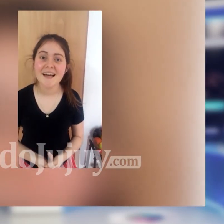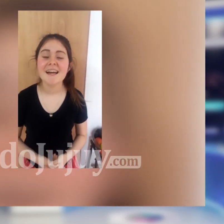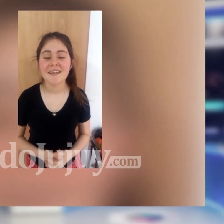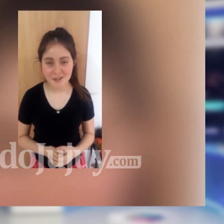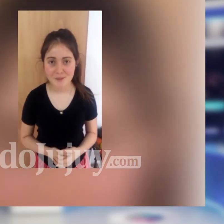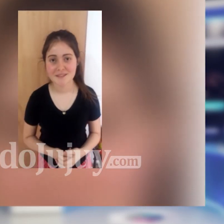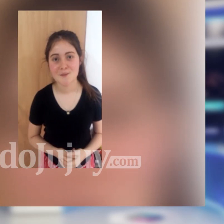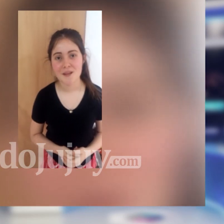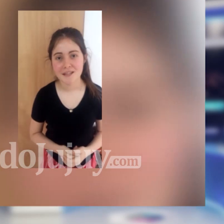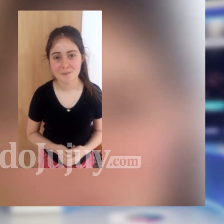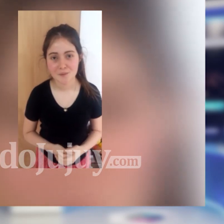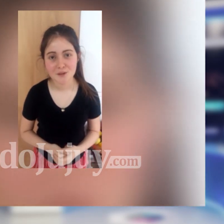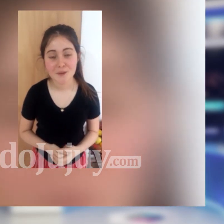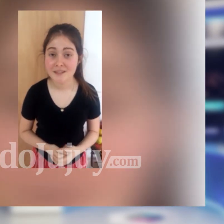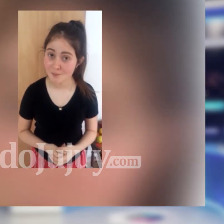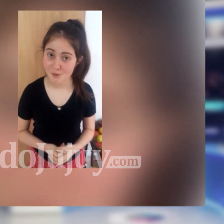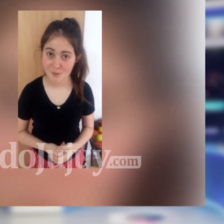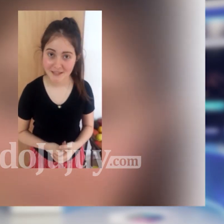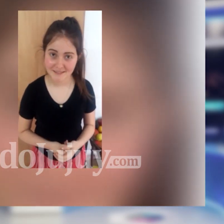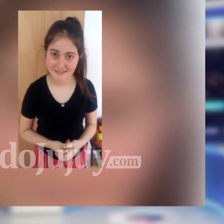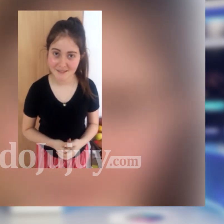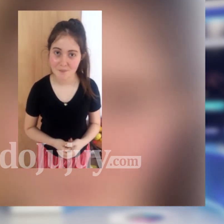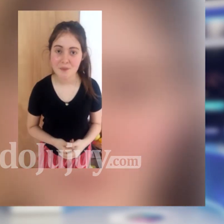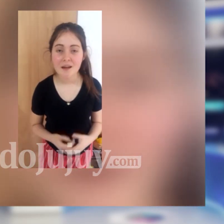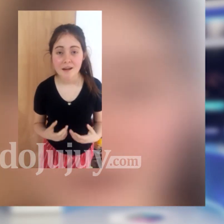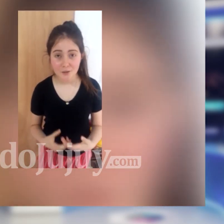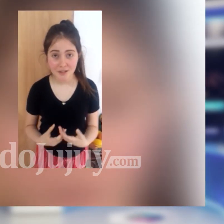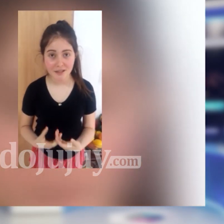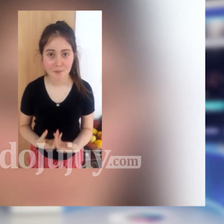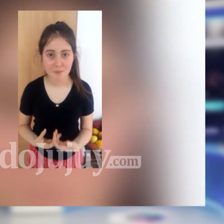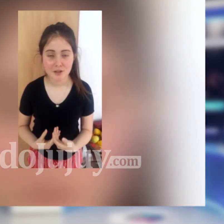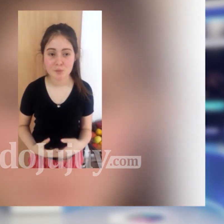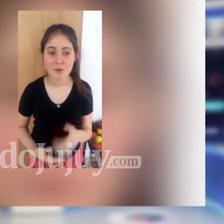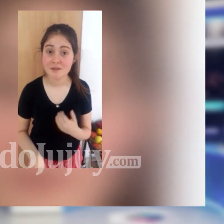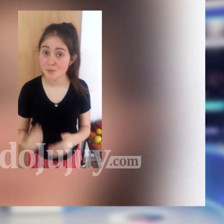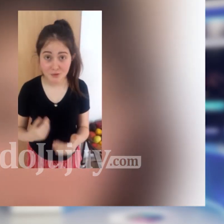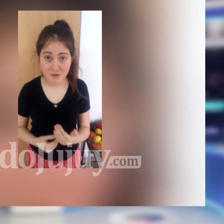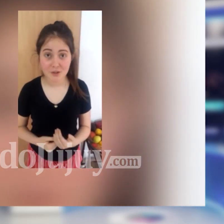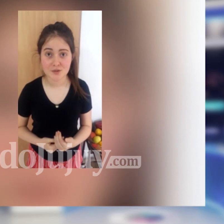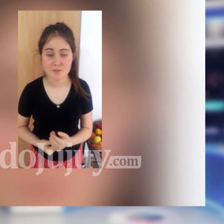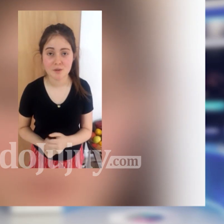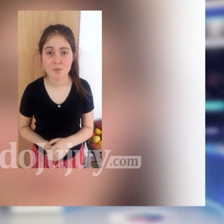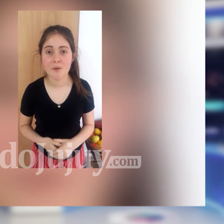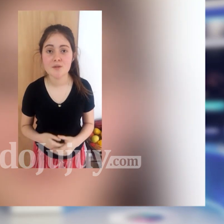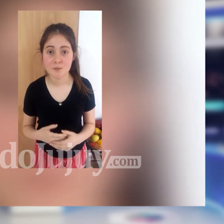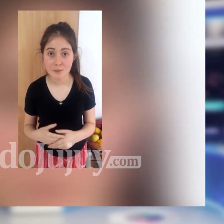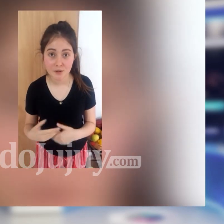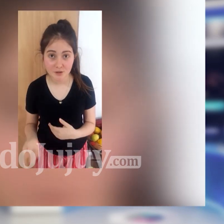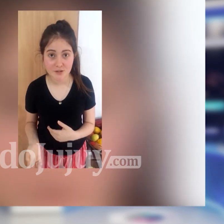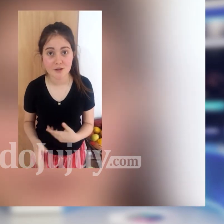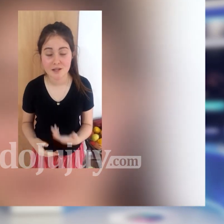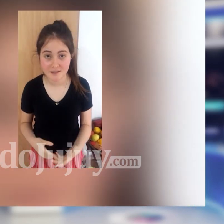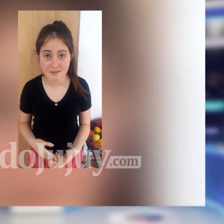a los salteños a amar la física, ¿no es cierto? Sí, la verdad que es un profesor buenísimo, porque además de darte lo que te puede dar cualquier profesor, que es